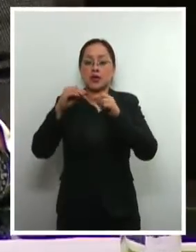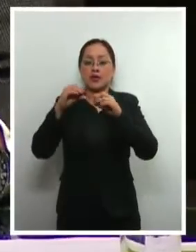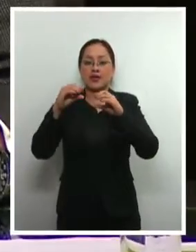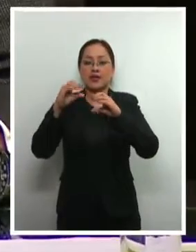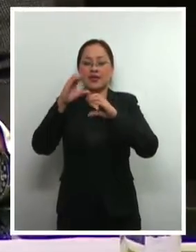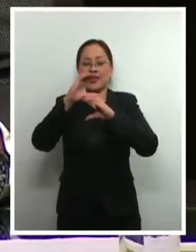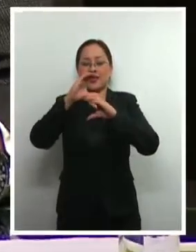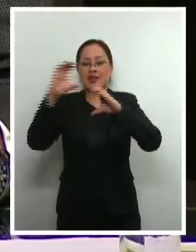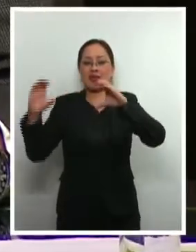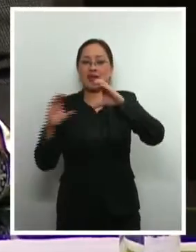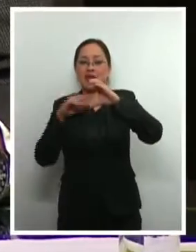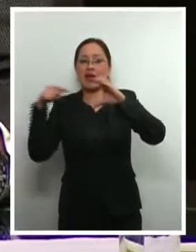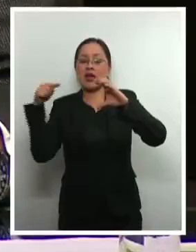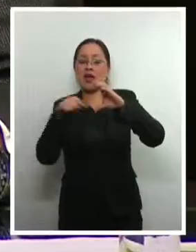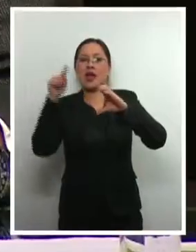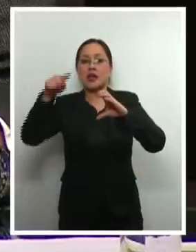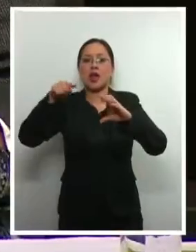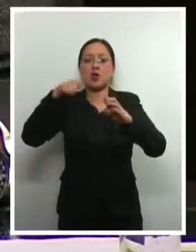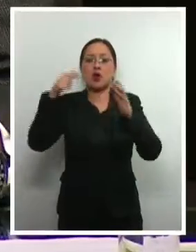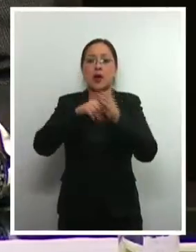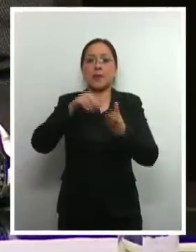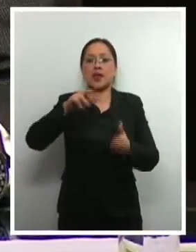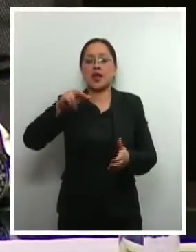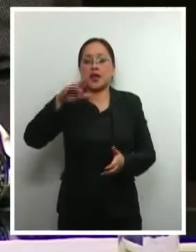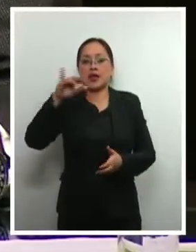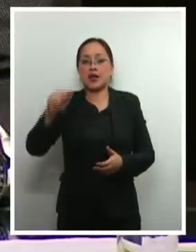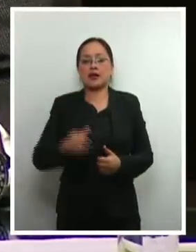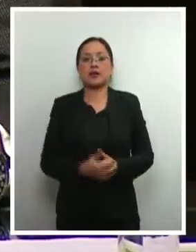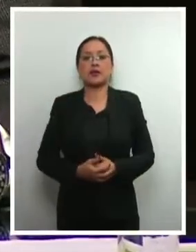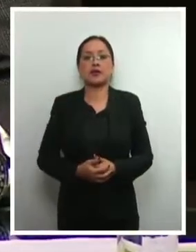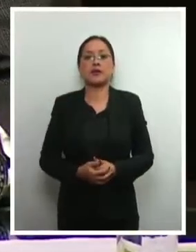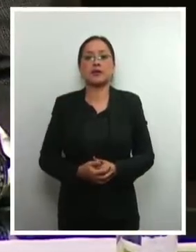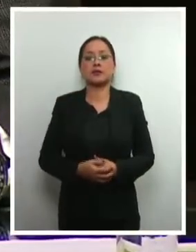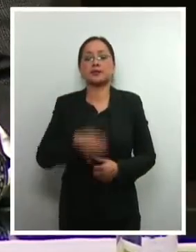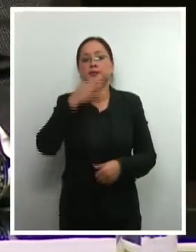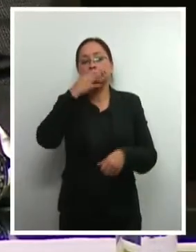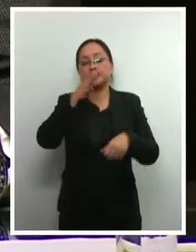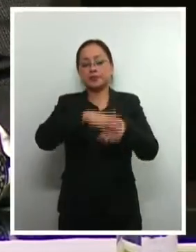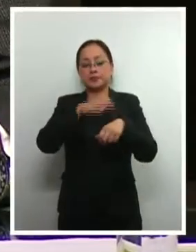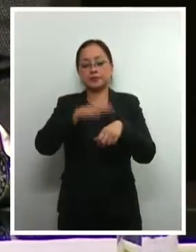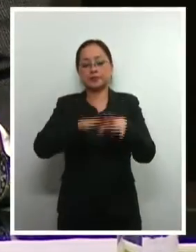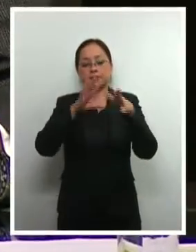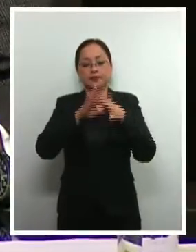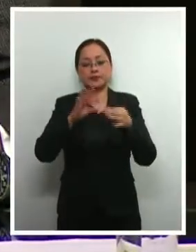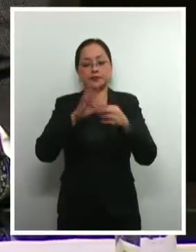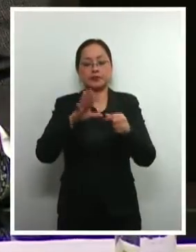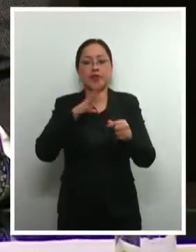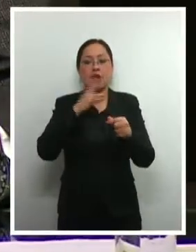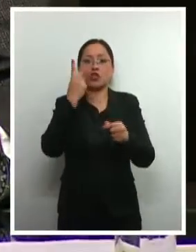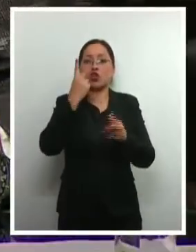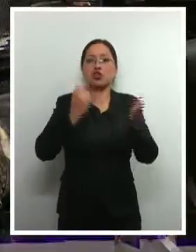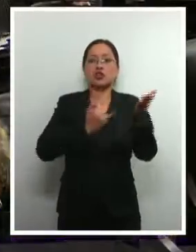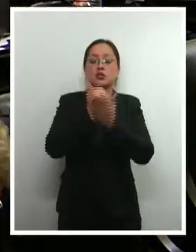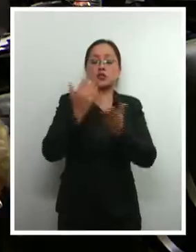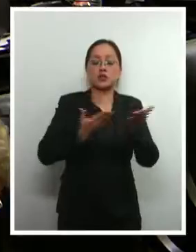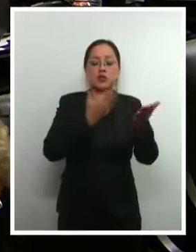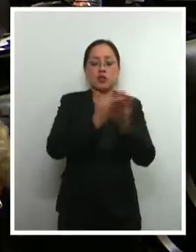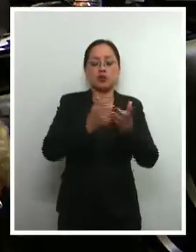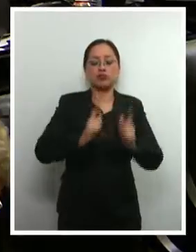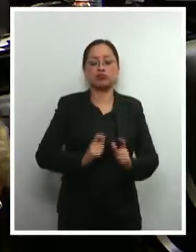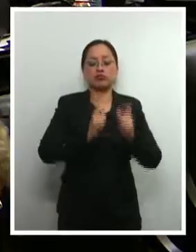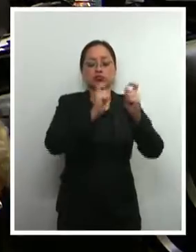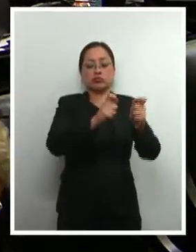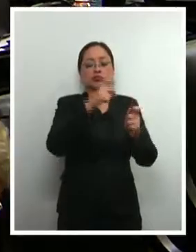baja del Palacio de Minería. Quiero señalar que de los 2 dictámenes que se le